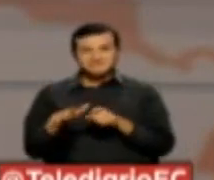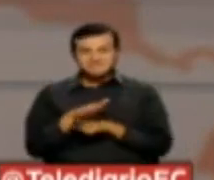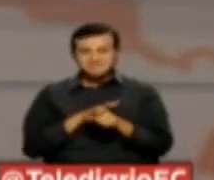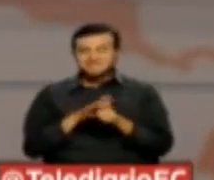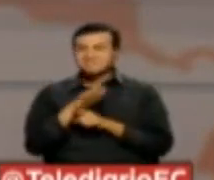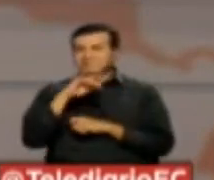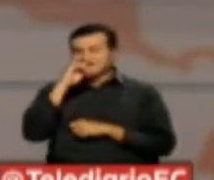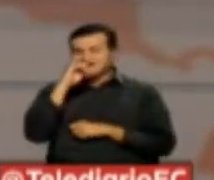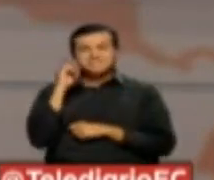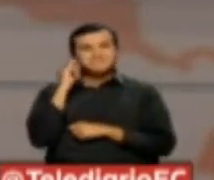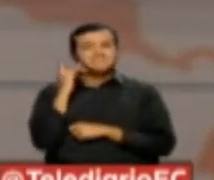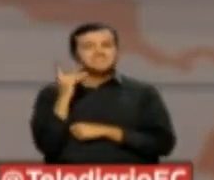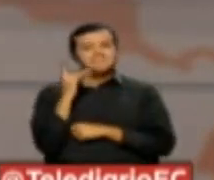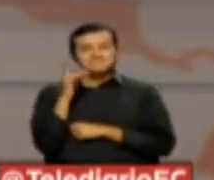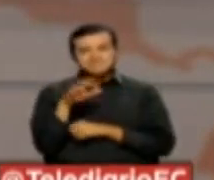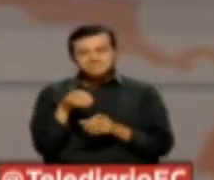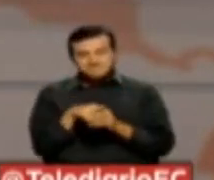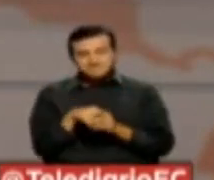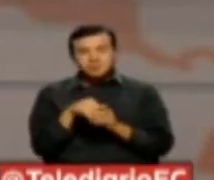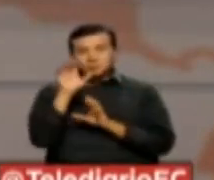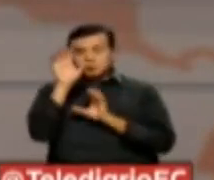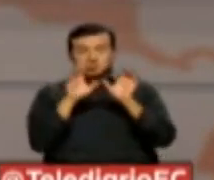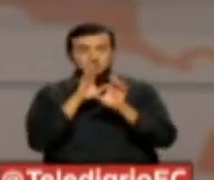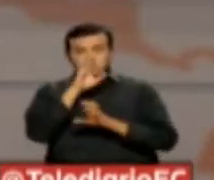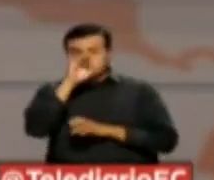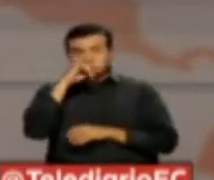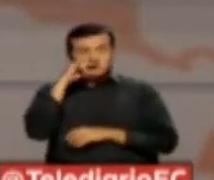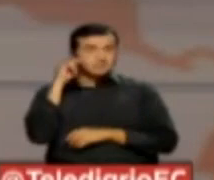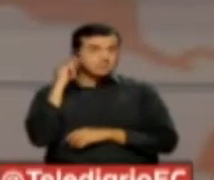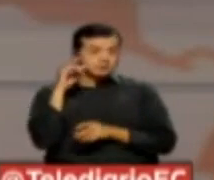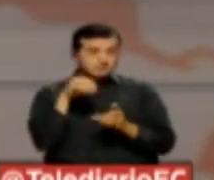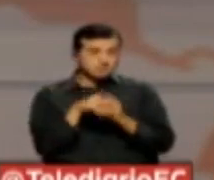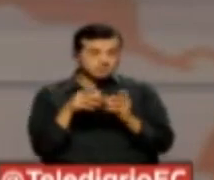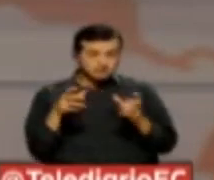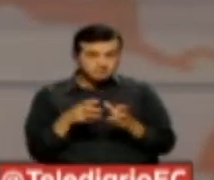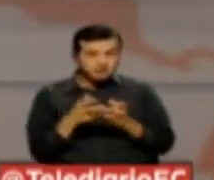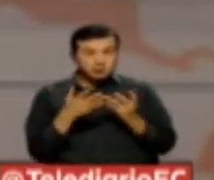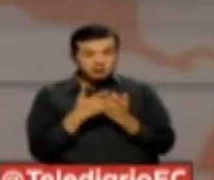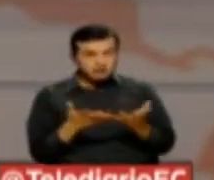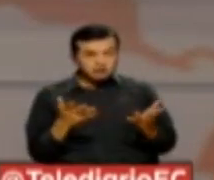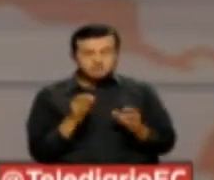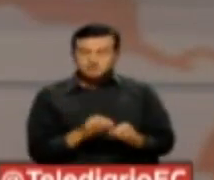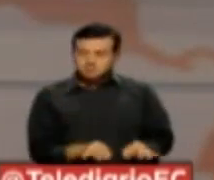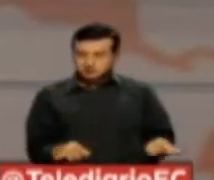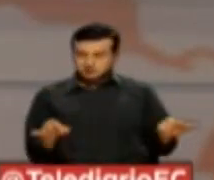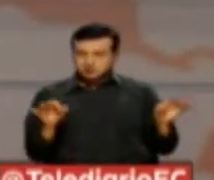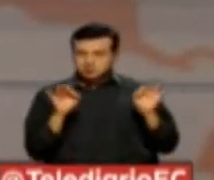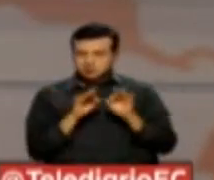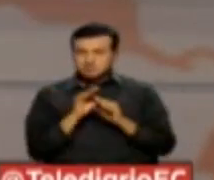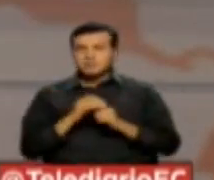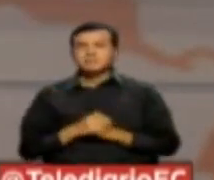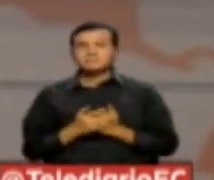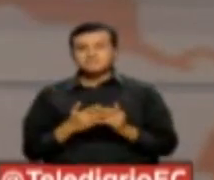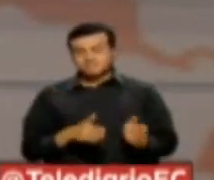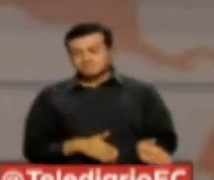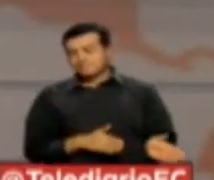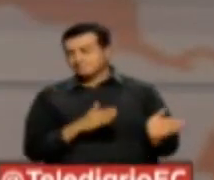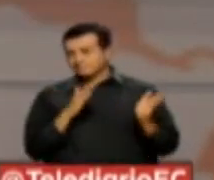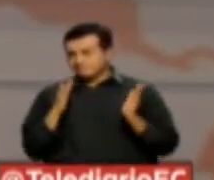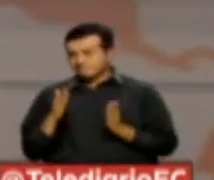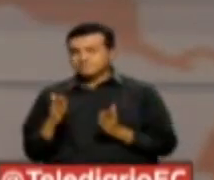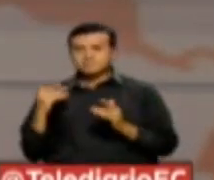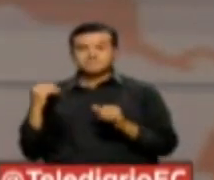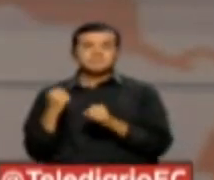niños ahí en cada uno de los museos y creo que eso es imprescindible y estamos también ya